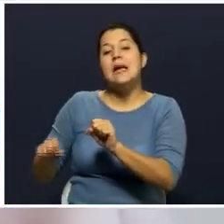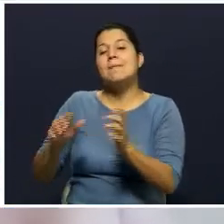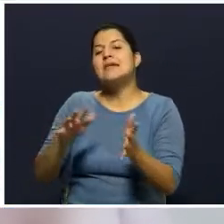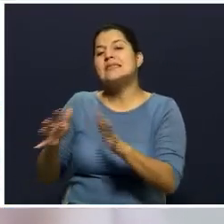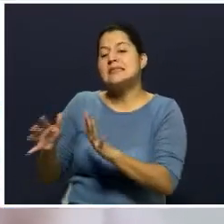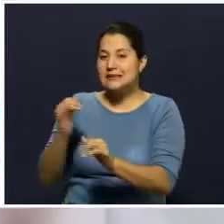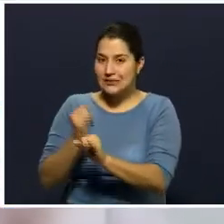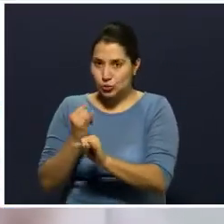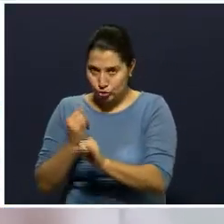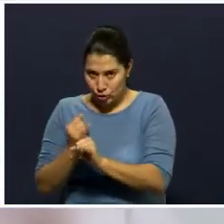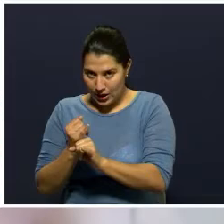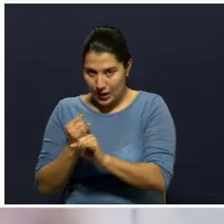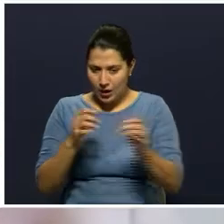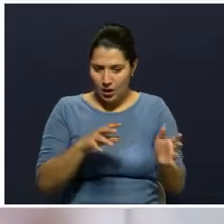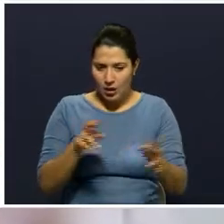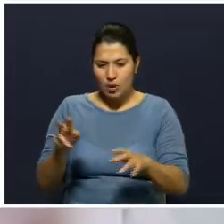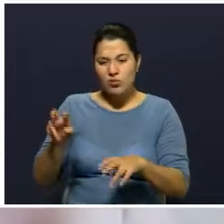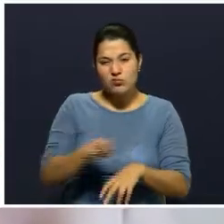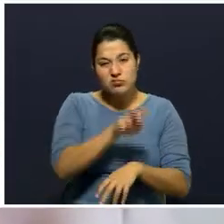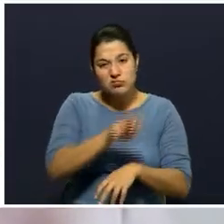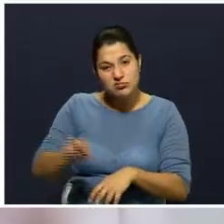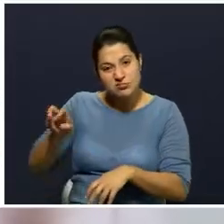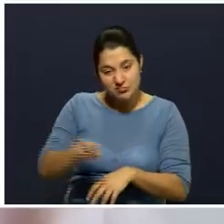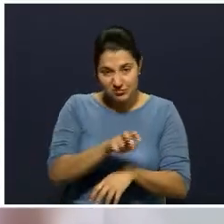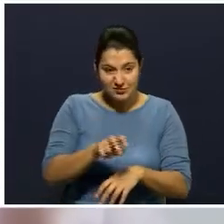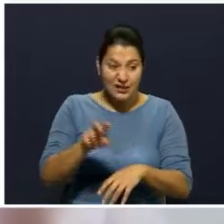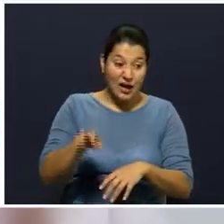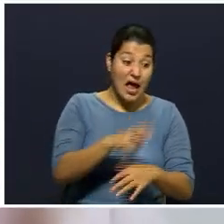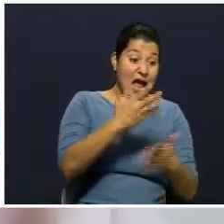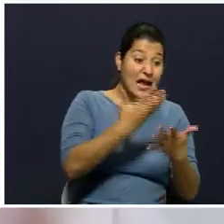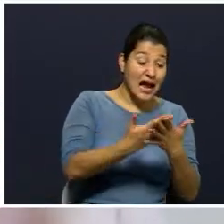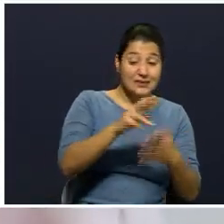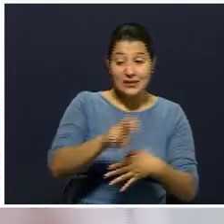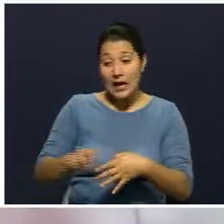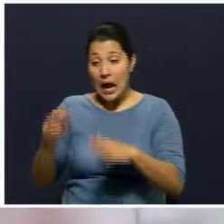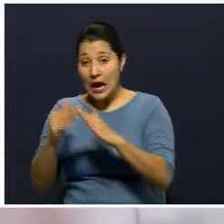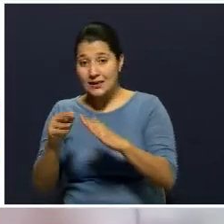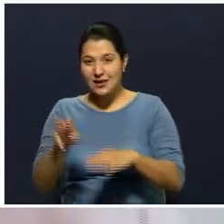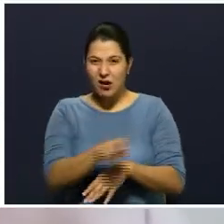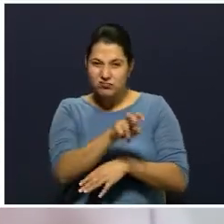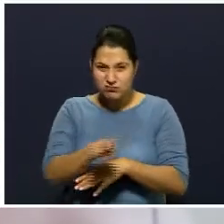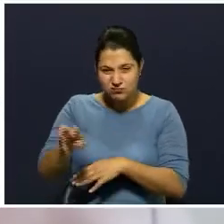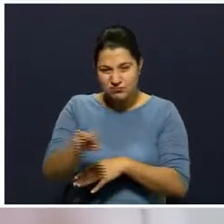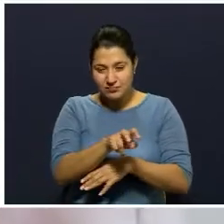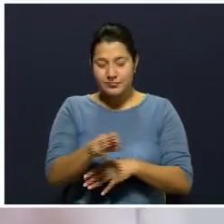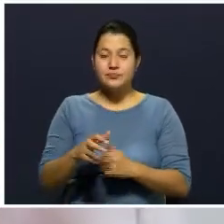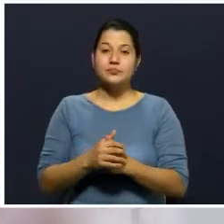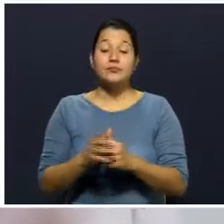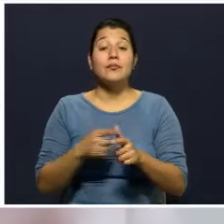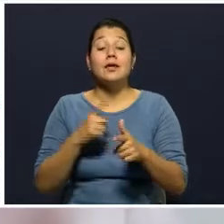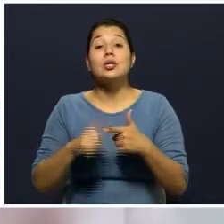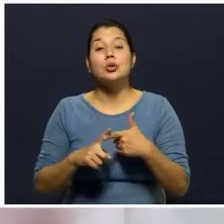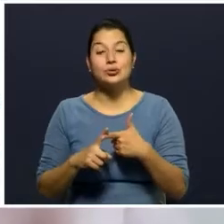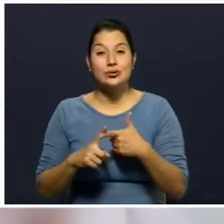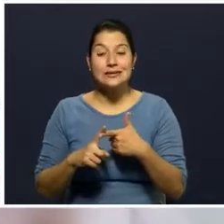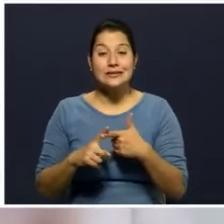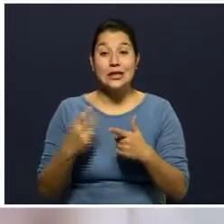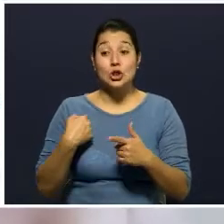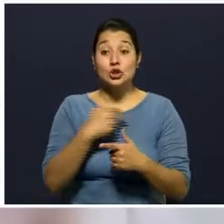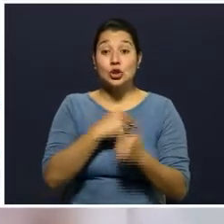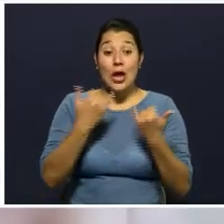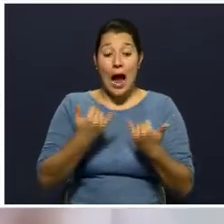Es importante decir que aún no se ha hecho ninguna movilización. Lo que se está haciendo en este momento para cumplir con la orden de los señores jueces es